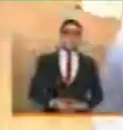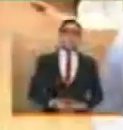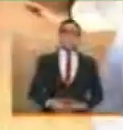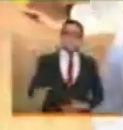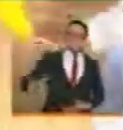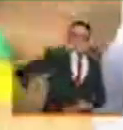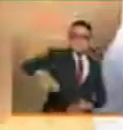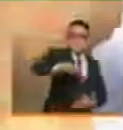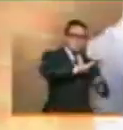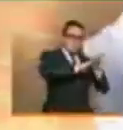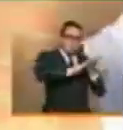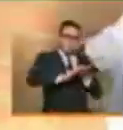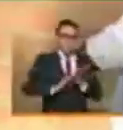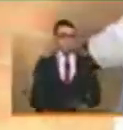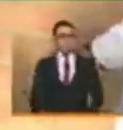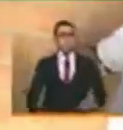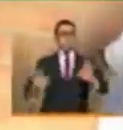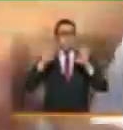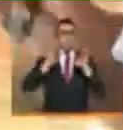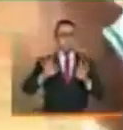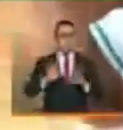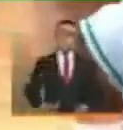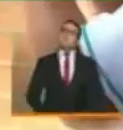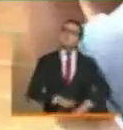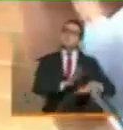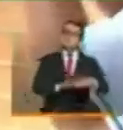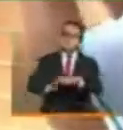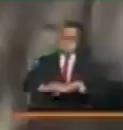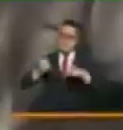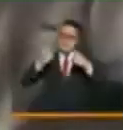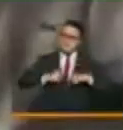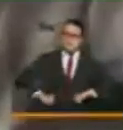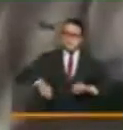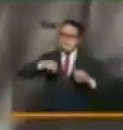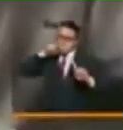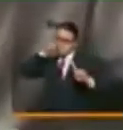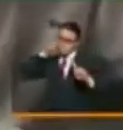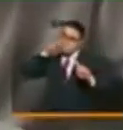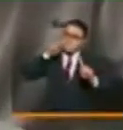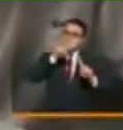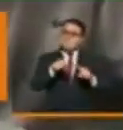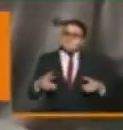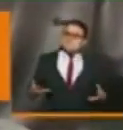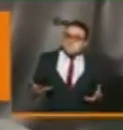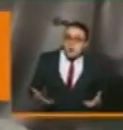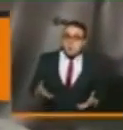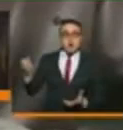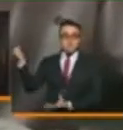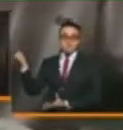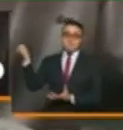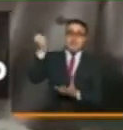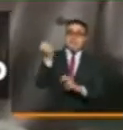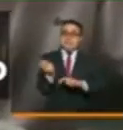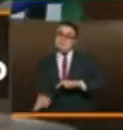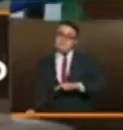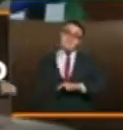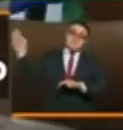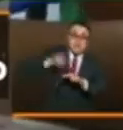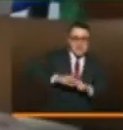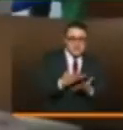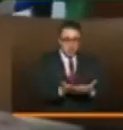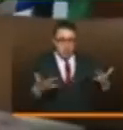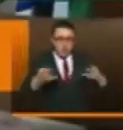parte de las instituciones y aseguró que los esfuerzos continuarán encaminados a la destinación de recursos para la adquisición de elementos